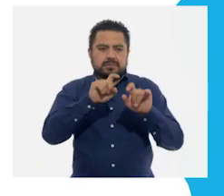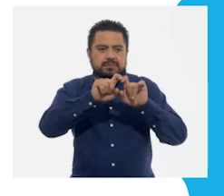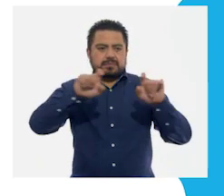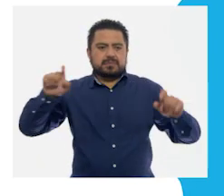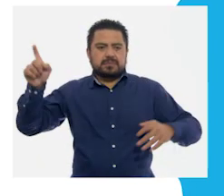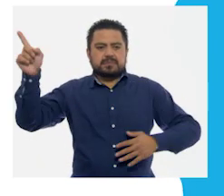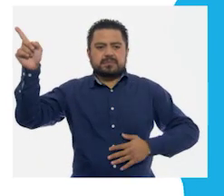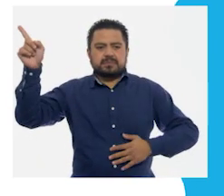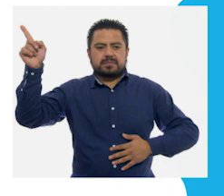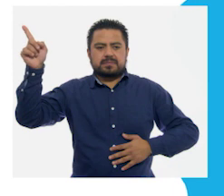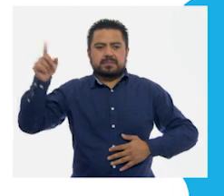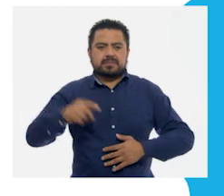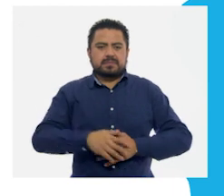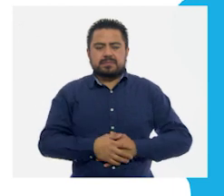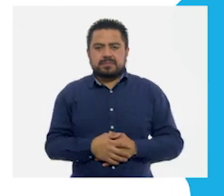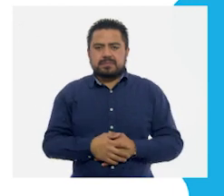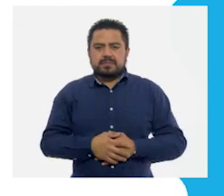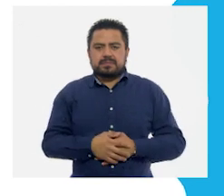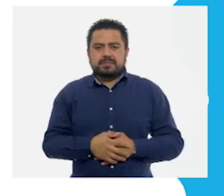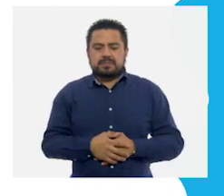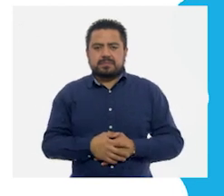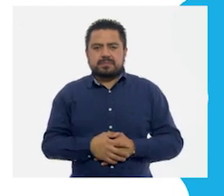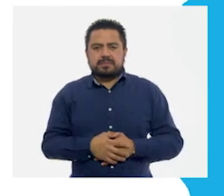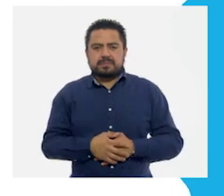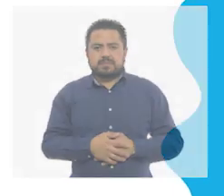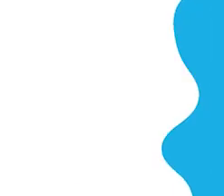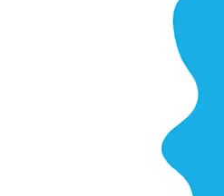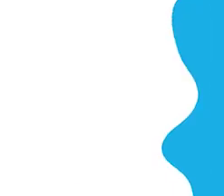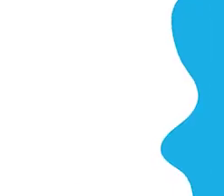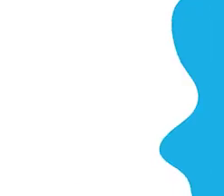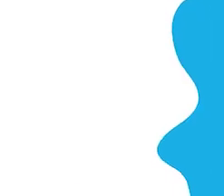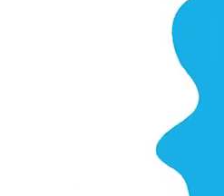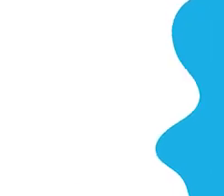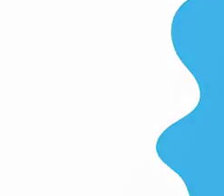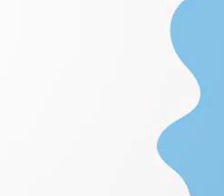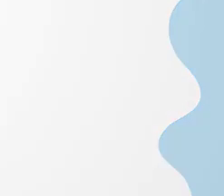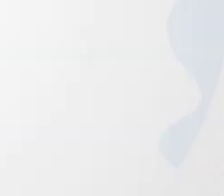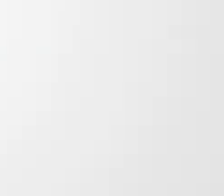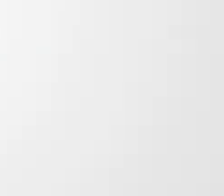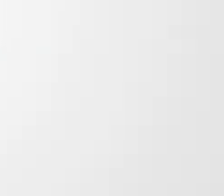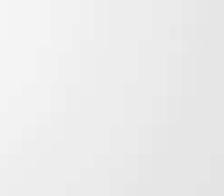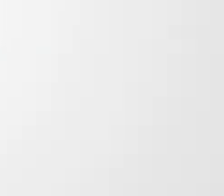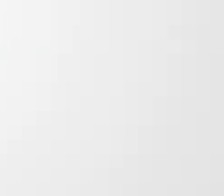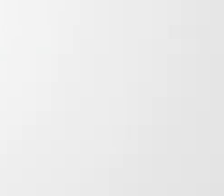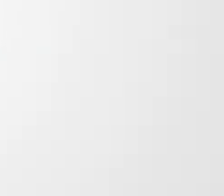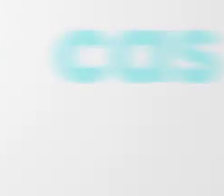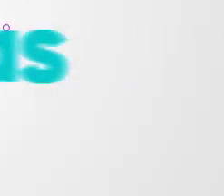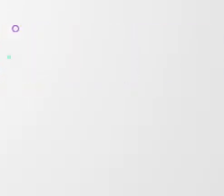siguiente liga: aprendeencasa.cep.gov.mx.